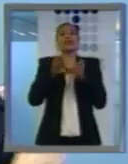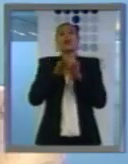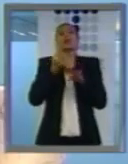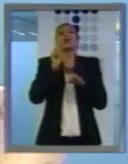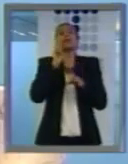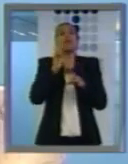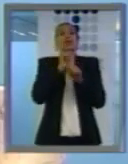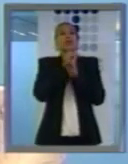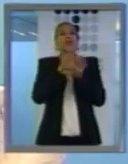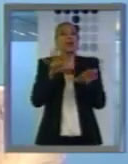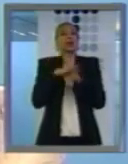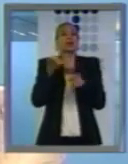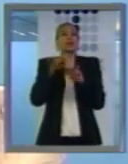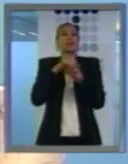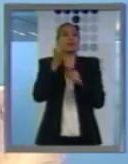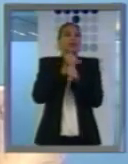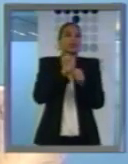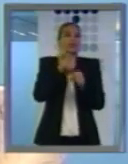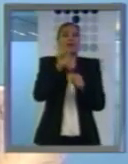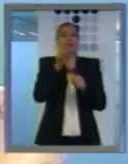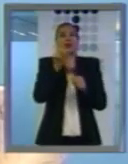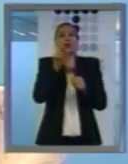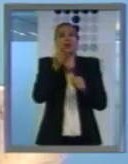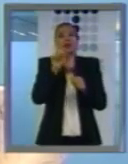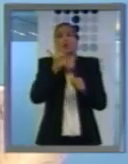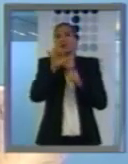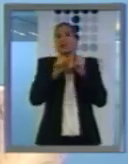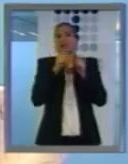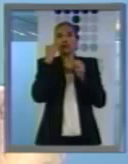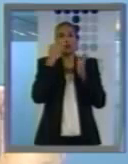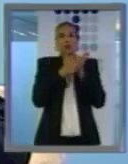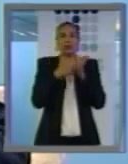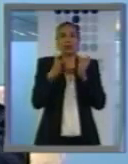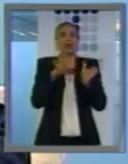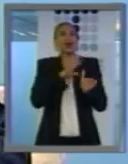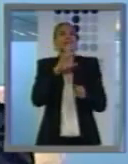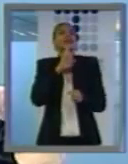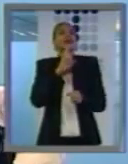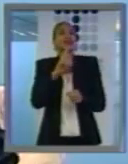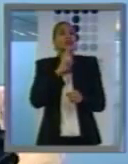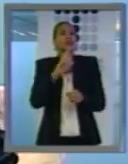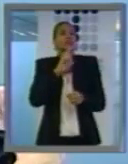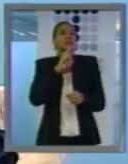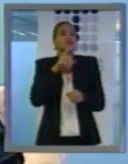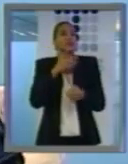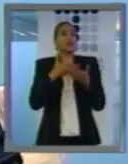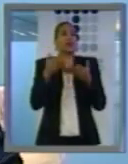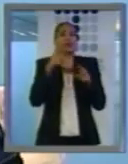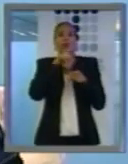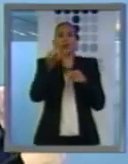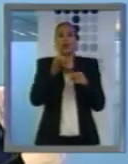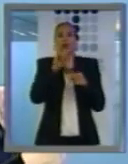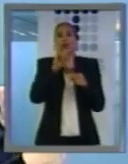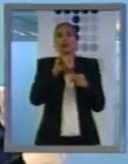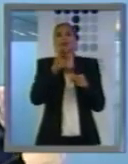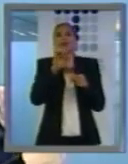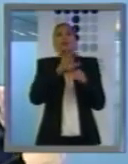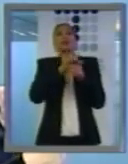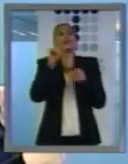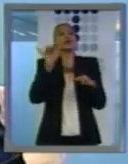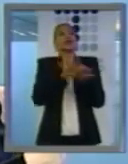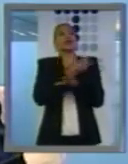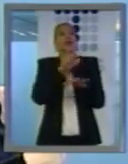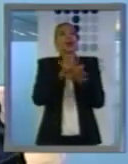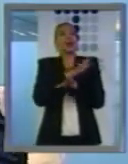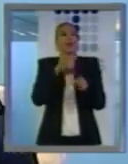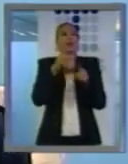información. A la auditoría le tomó muy pocos años, 5 años en ya tener resultados. Y al IFE, después de la reforma del 96, pues tardó